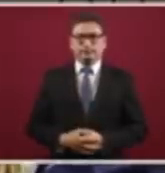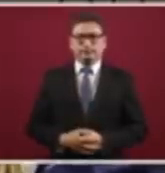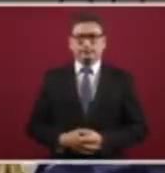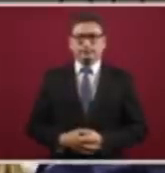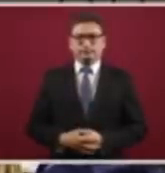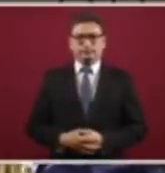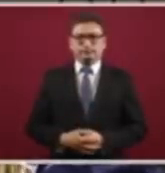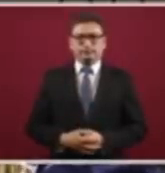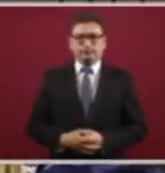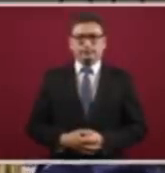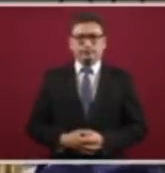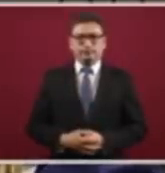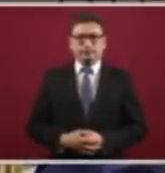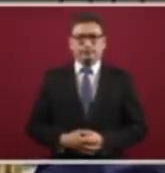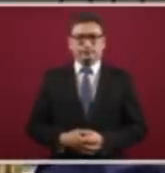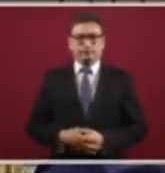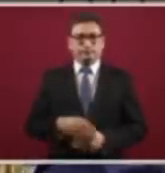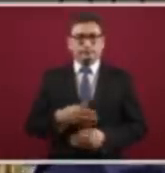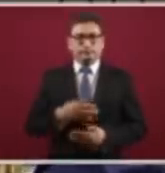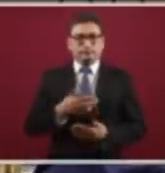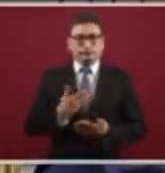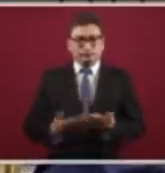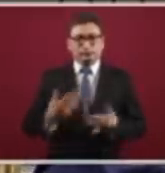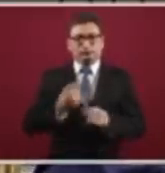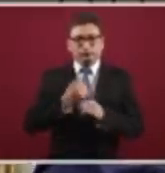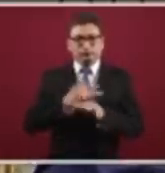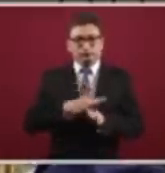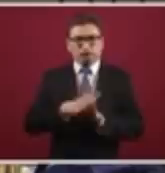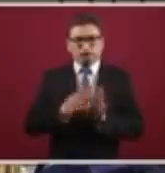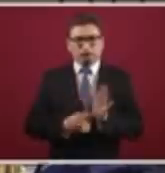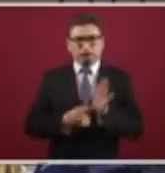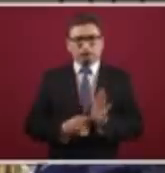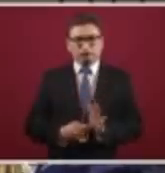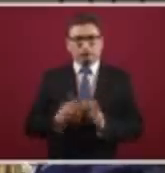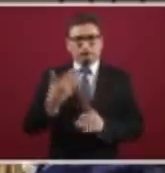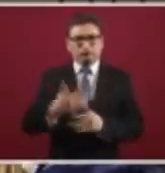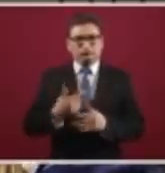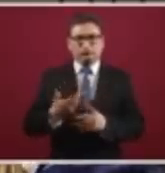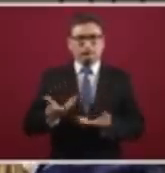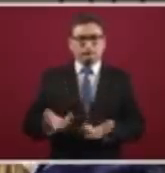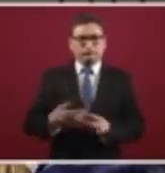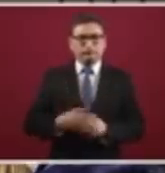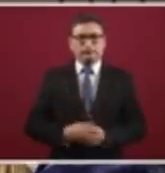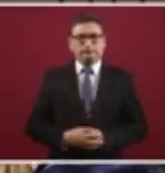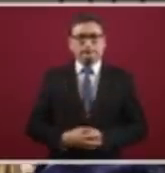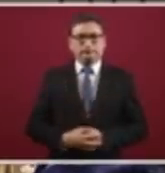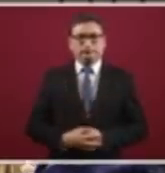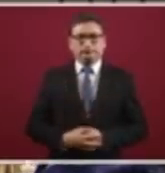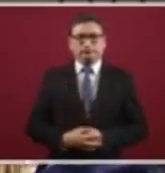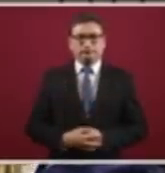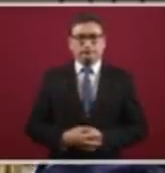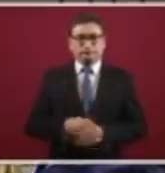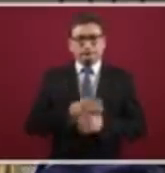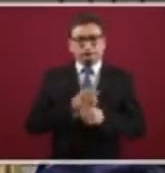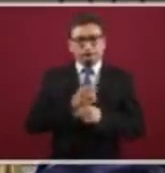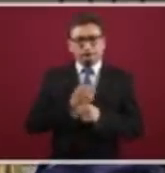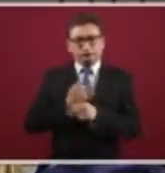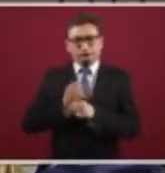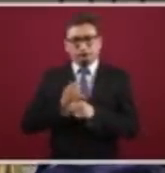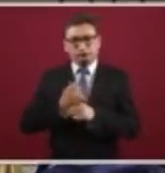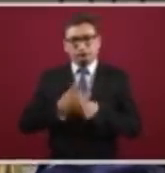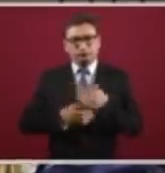ahora vamos a informar sobre el estado que guarda la e investigación